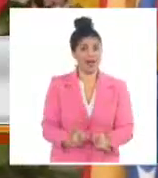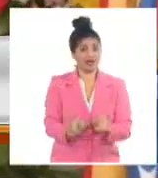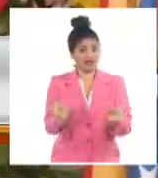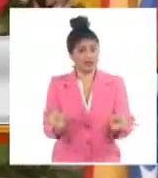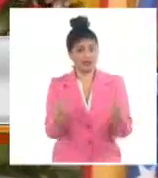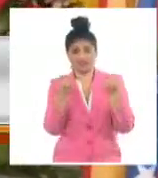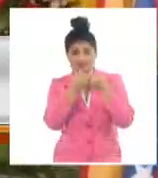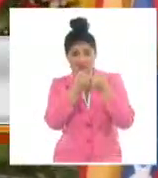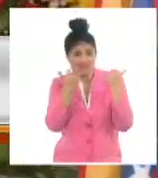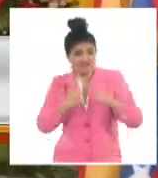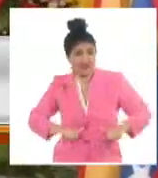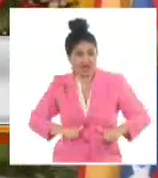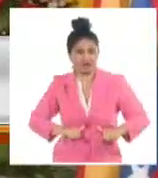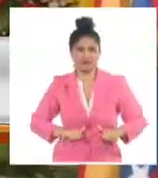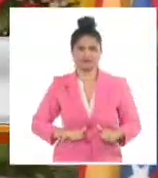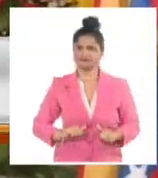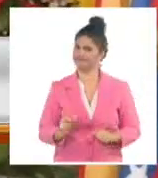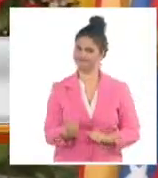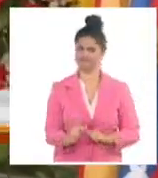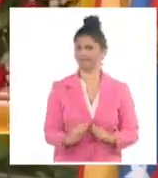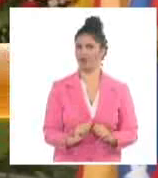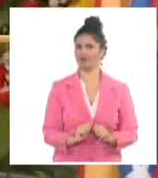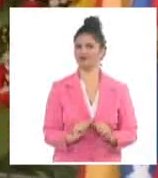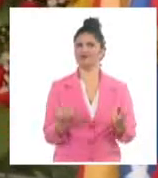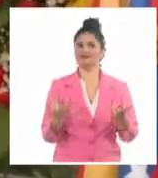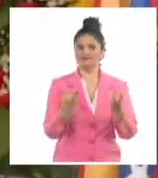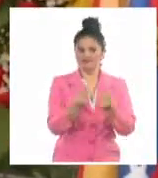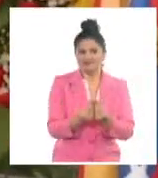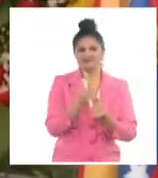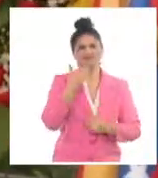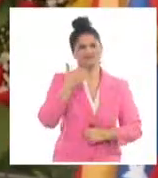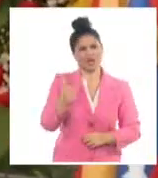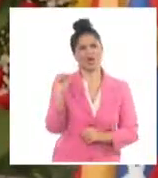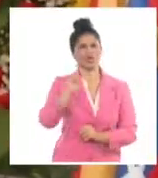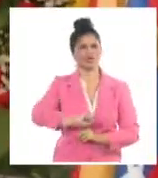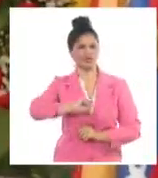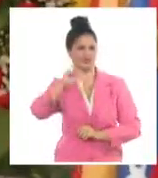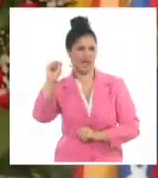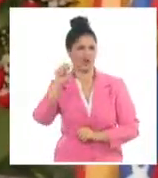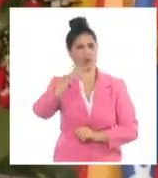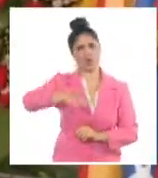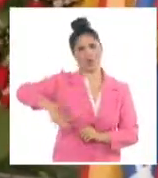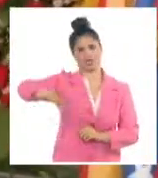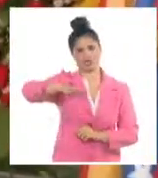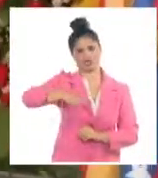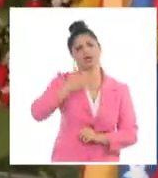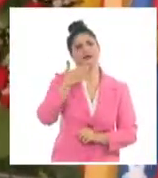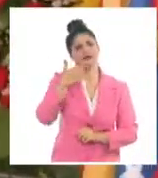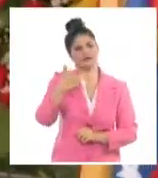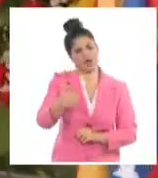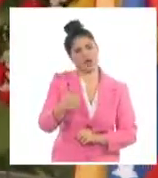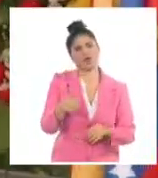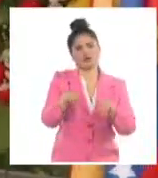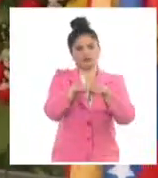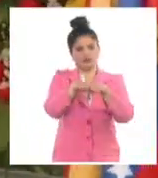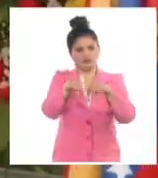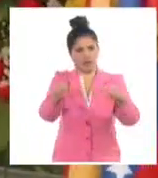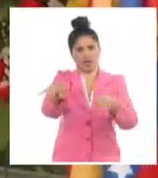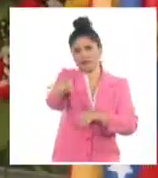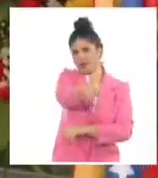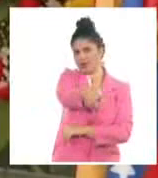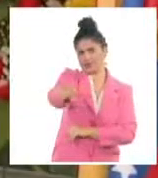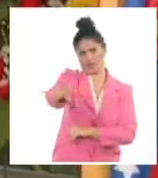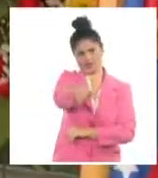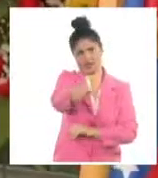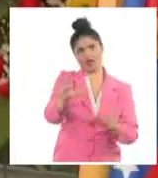nuestra americana, la unidad de todos los que luchamos por un mundo mejor, por un mundo de justicia, por sociedades